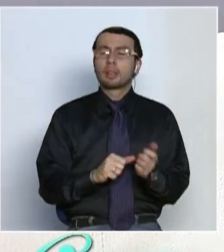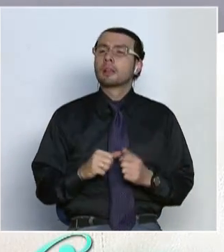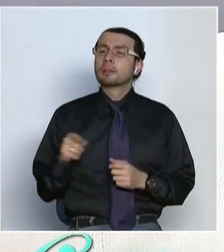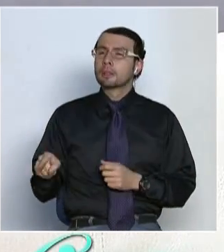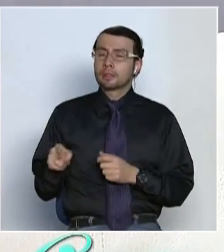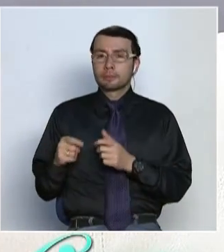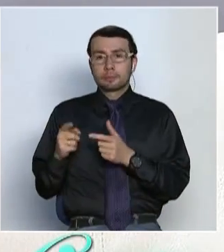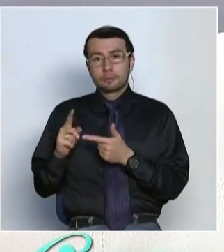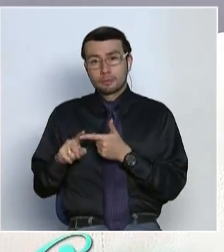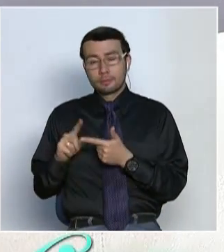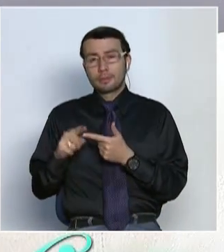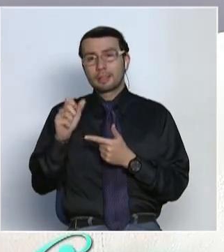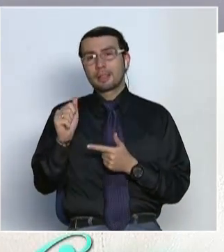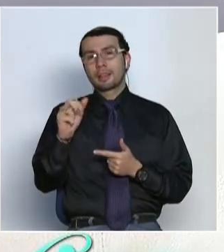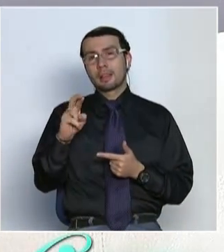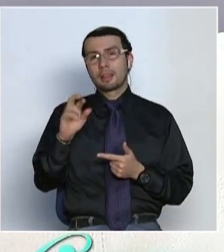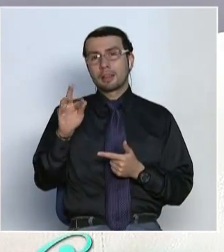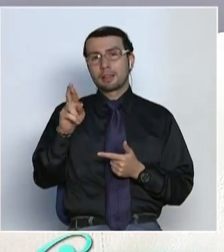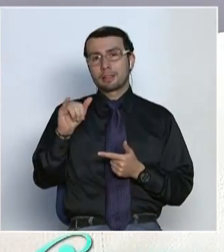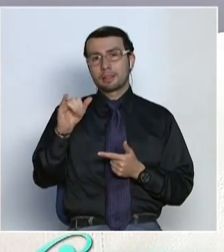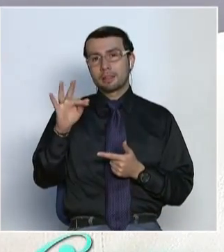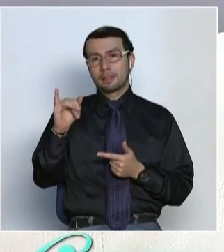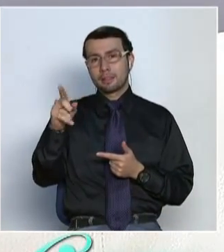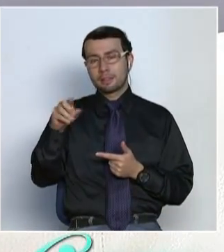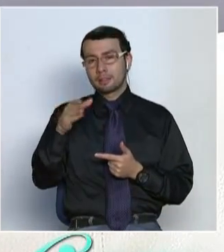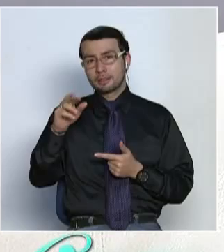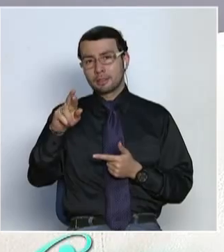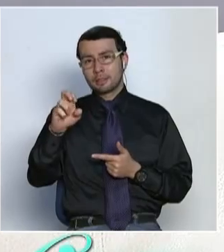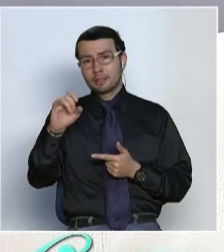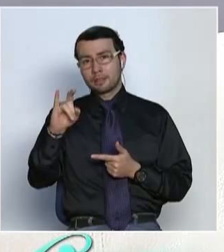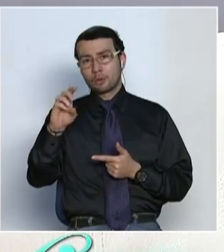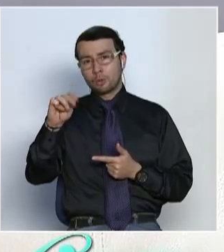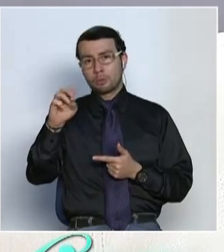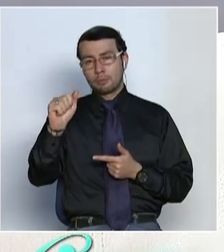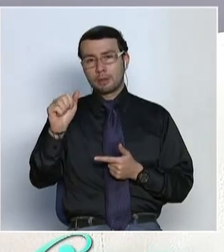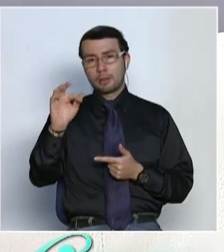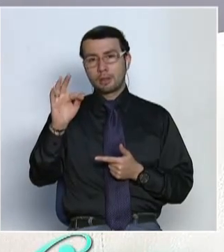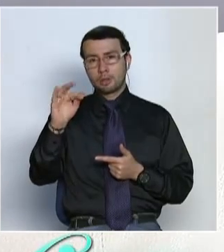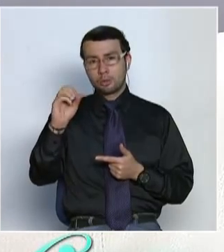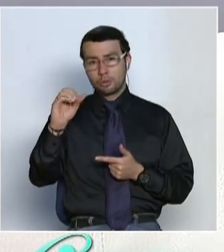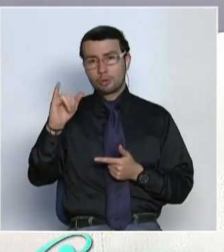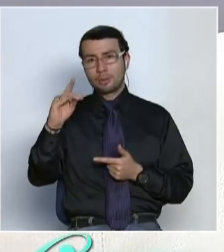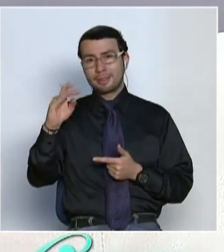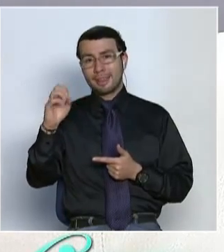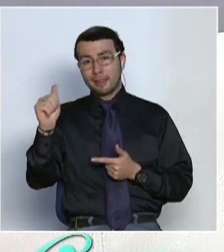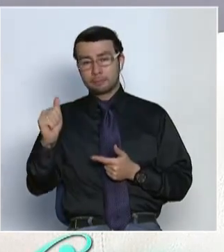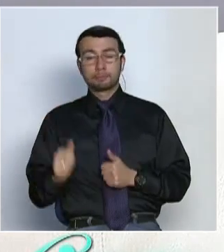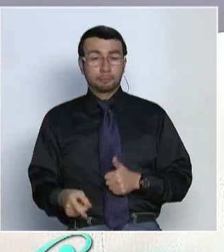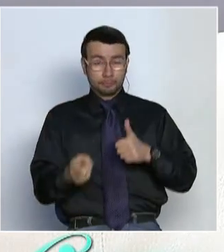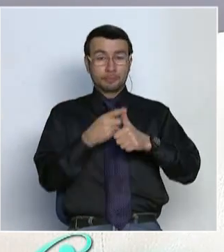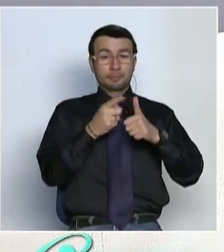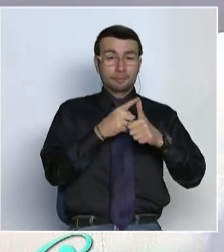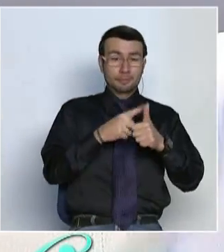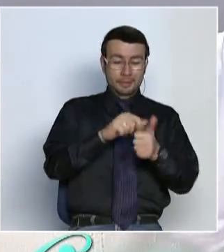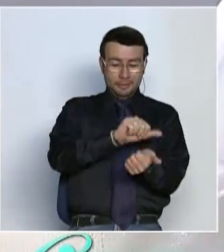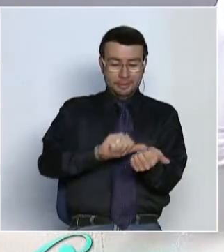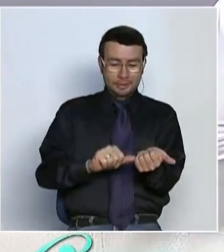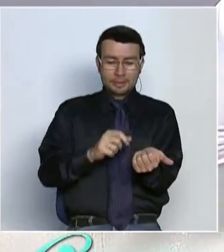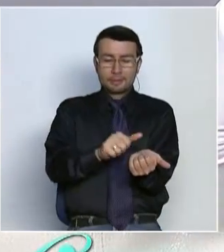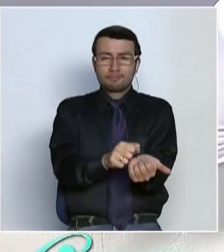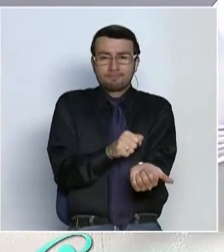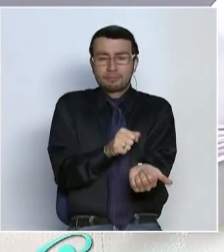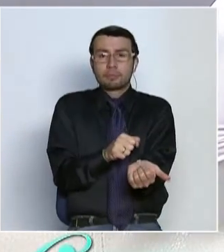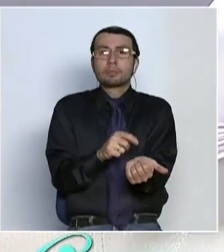artritis reumatoidea. ¿Qué es el túnel carpiano? Resulta que nosotros tenemos